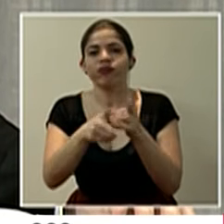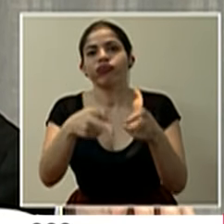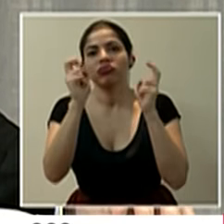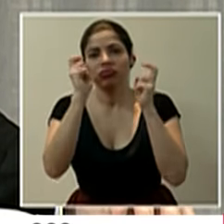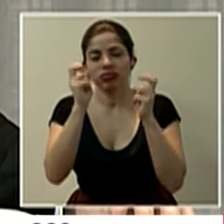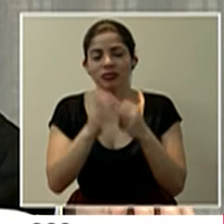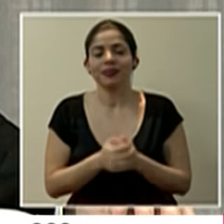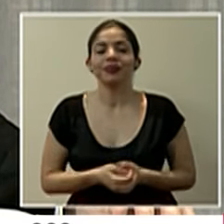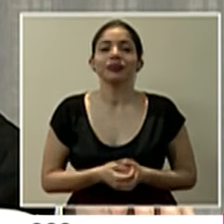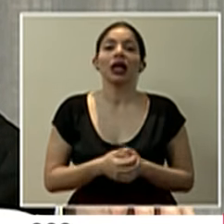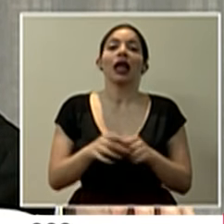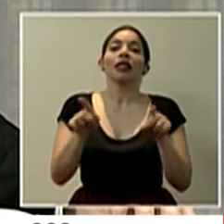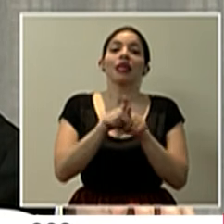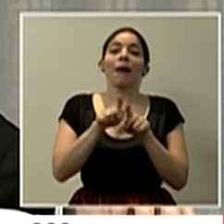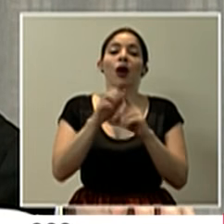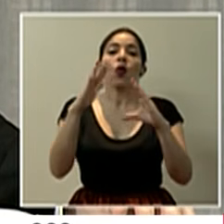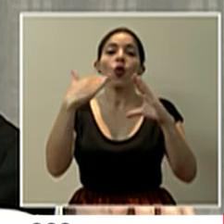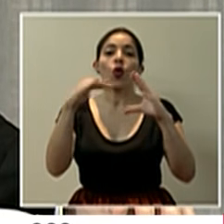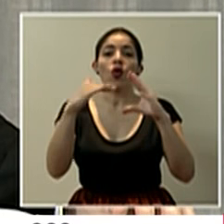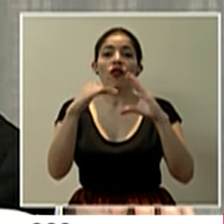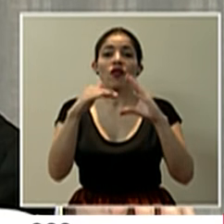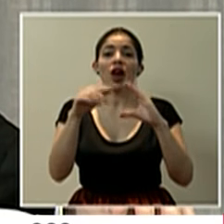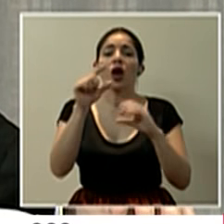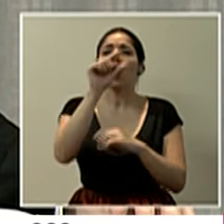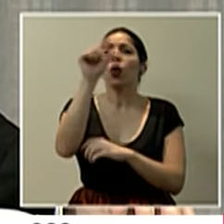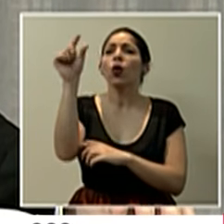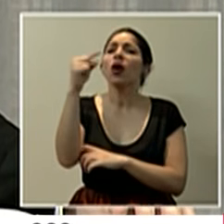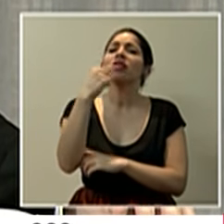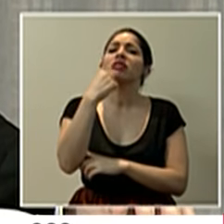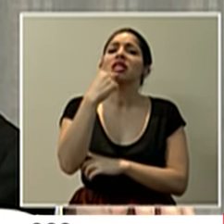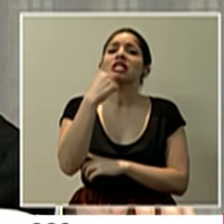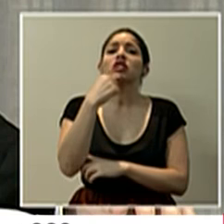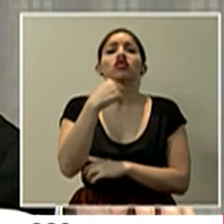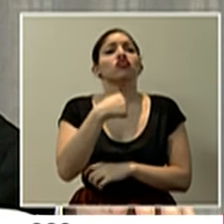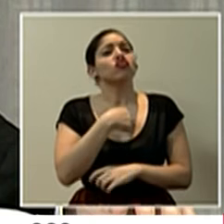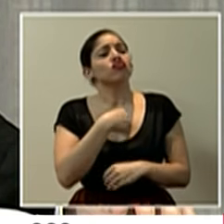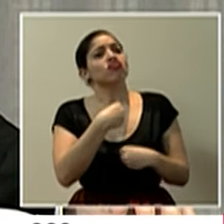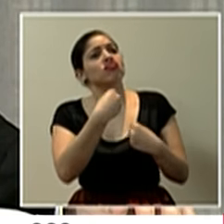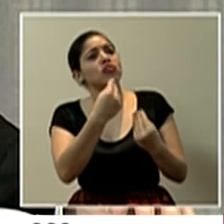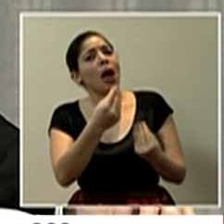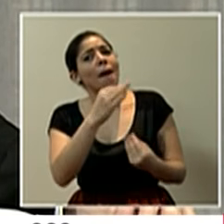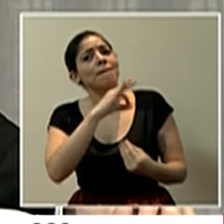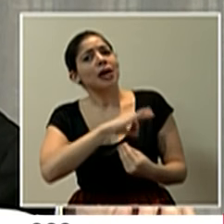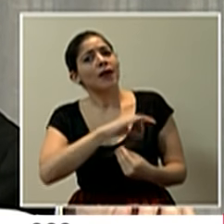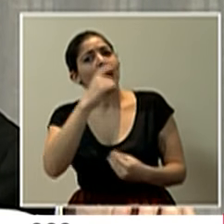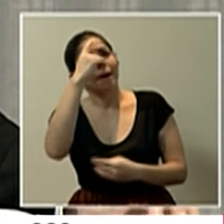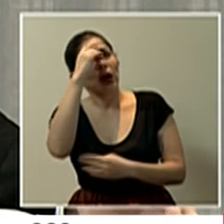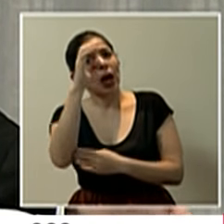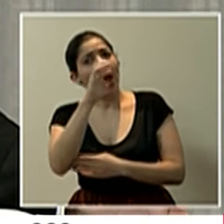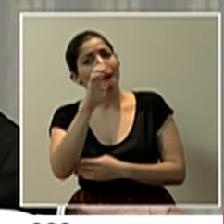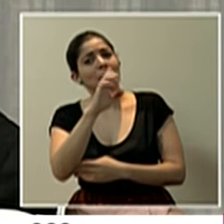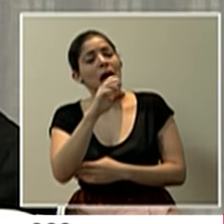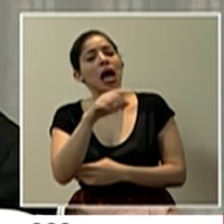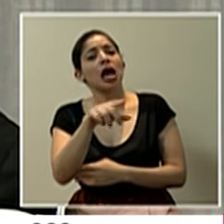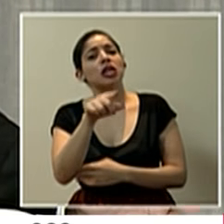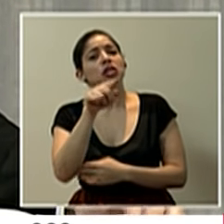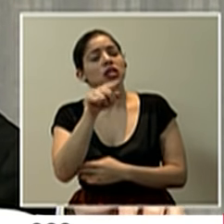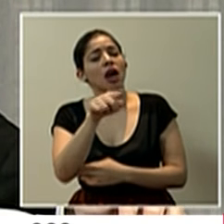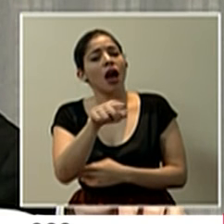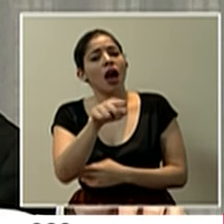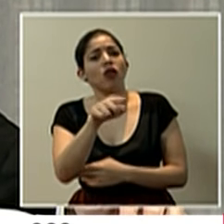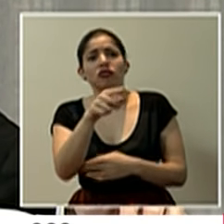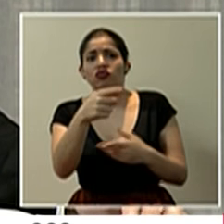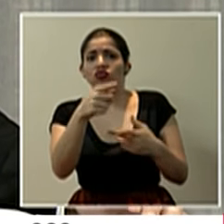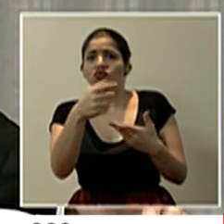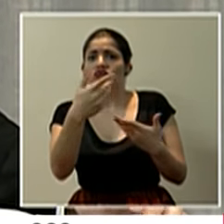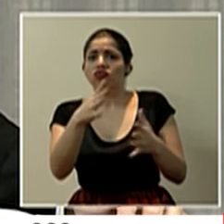el fraude. También correos electrónicos en los que se menciona un beneficio efectivo por la emergencia. Le dicen a la persona que ha